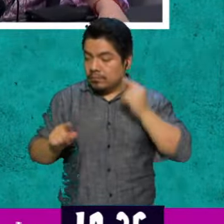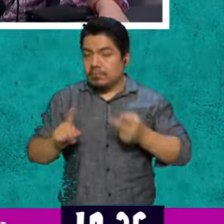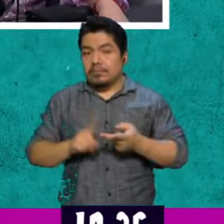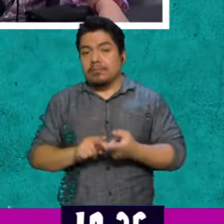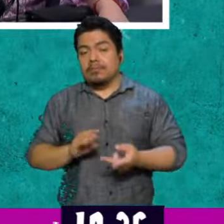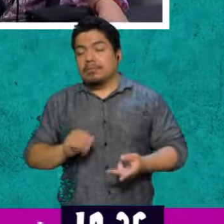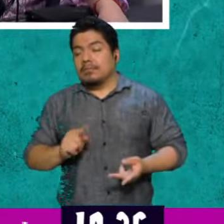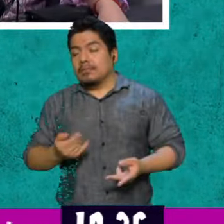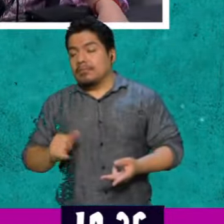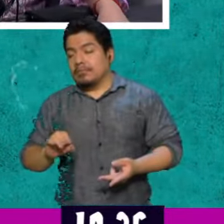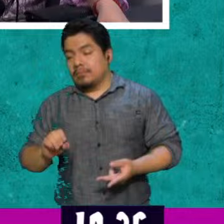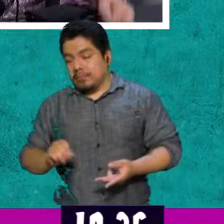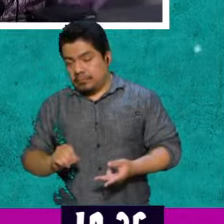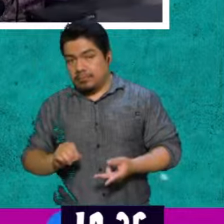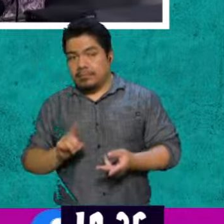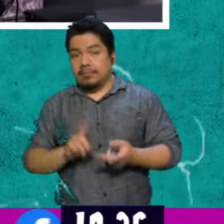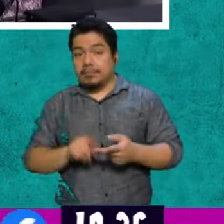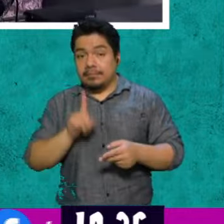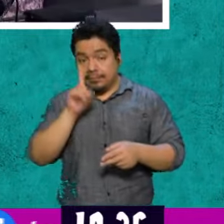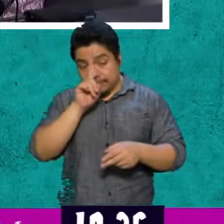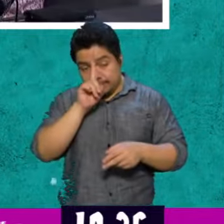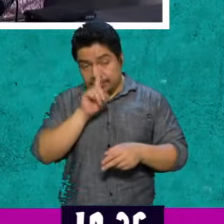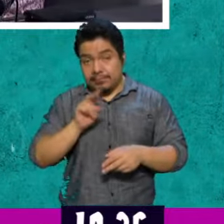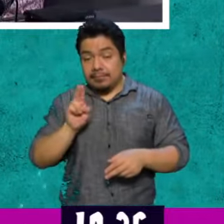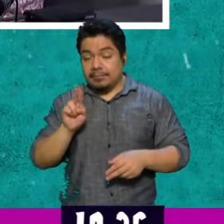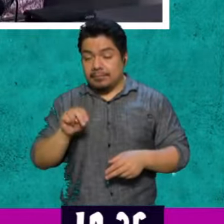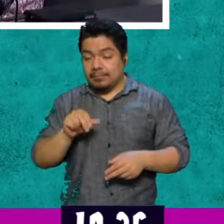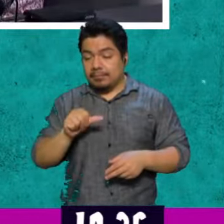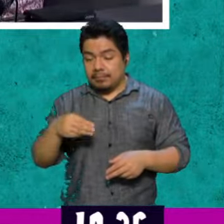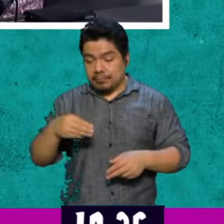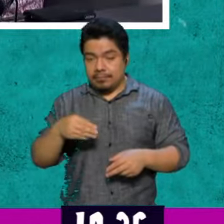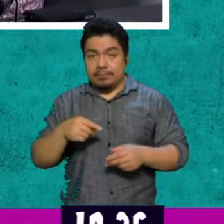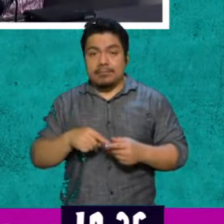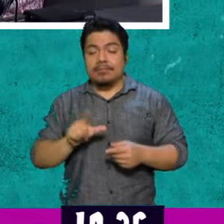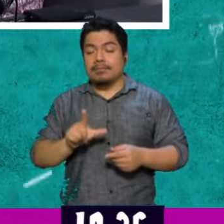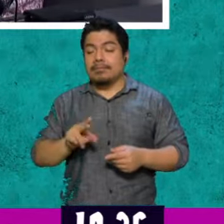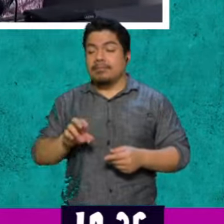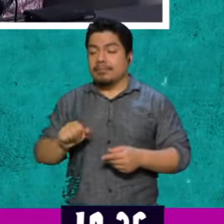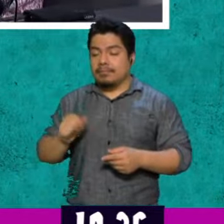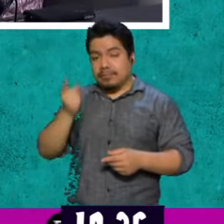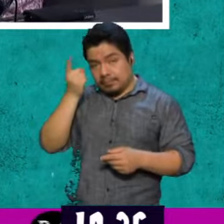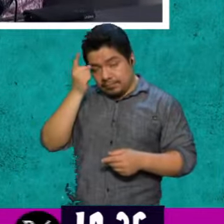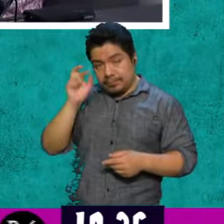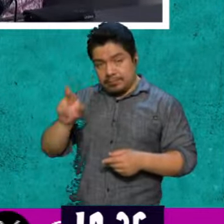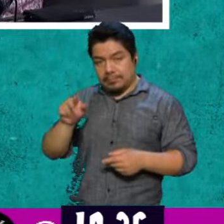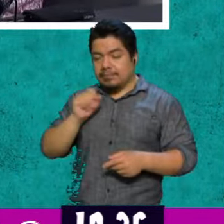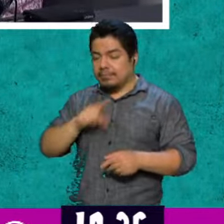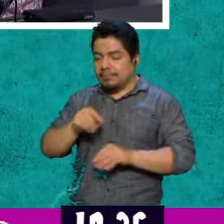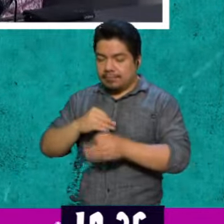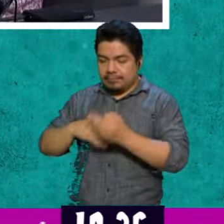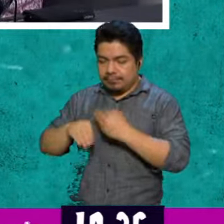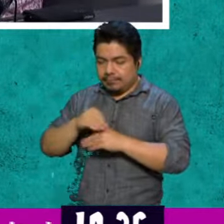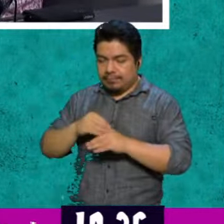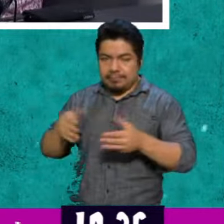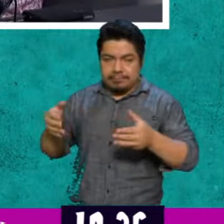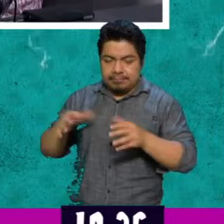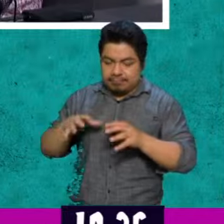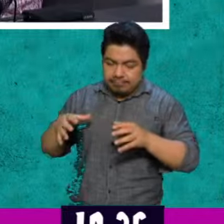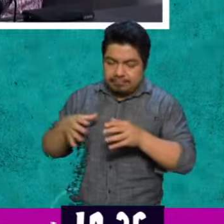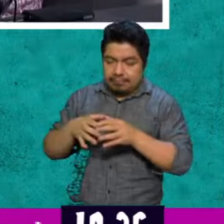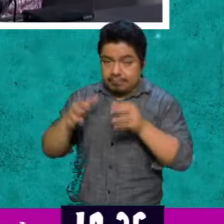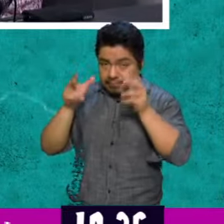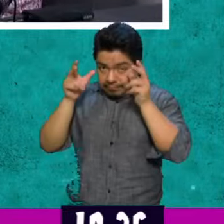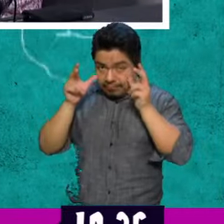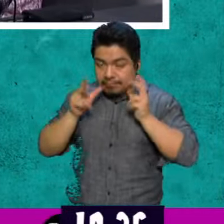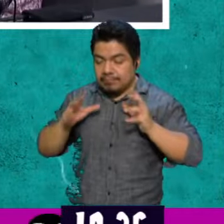Chinampayolo, que está a su vez asesorada por la UNAM con Luis Zambrano, el doctor Luis Zambrano, que se dedica a todo lo que es la preservación de los